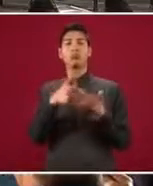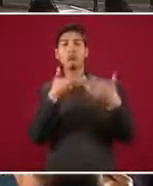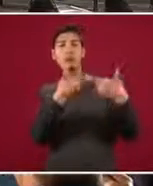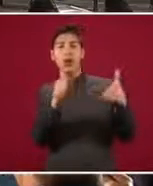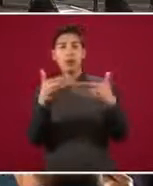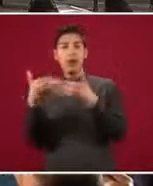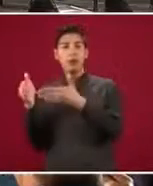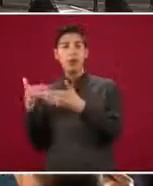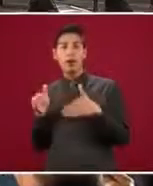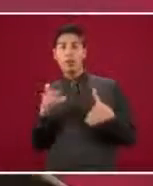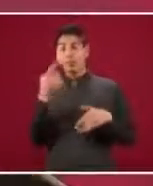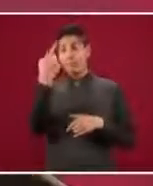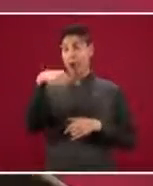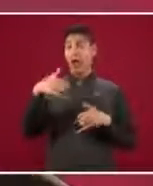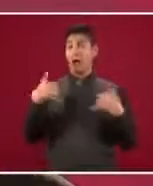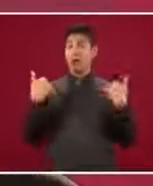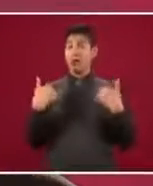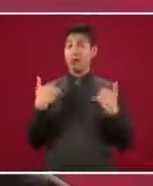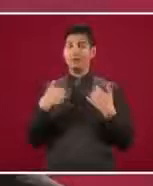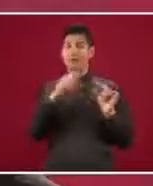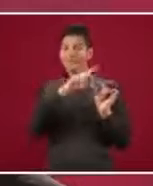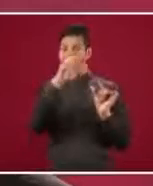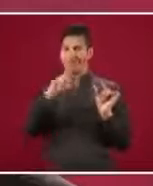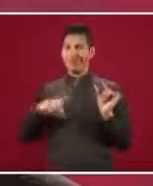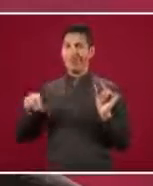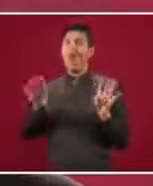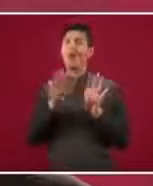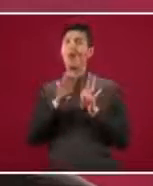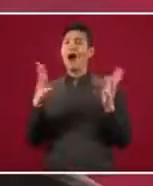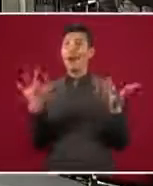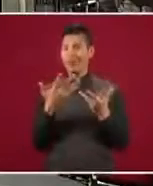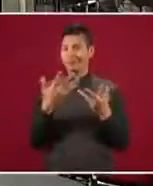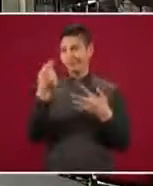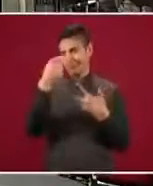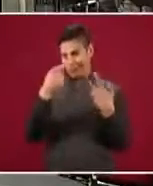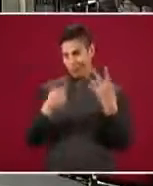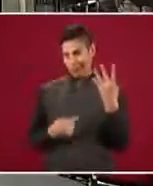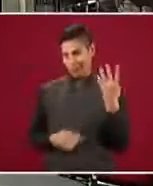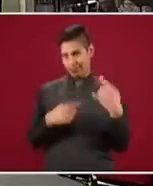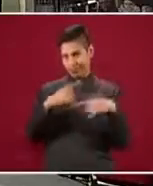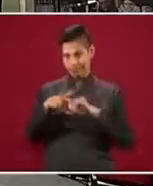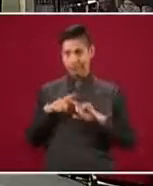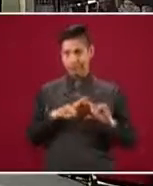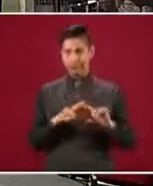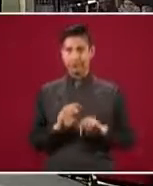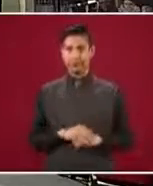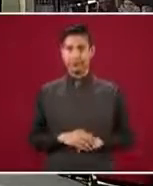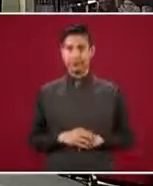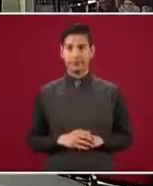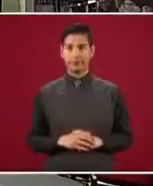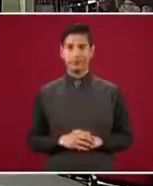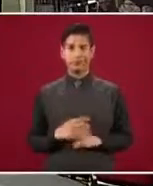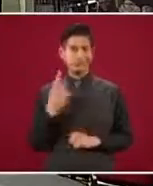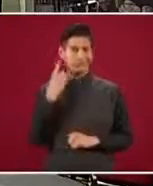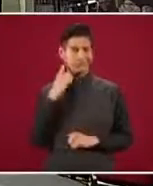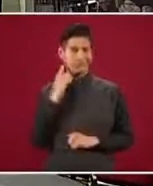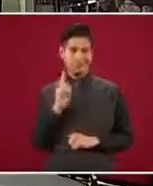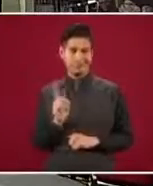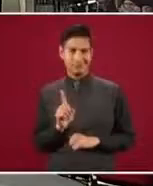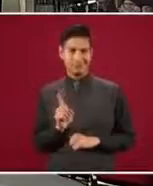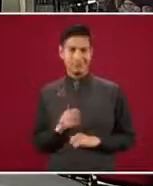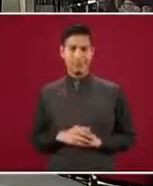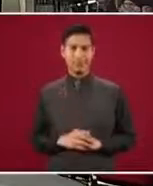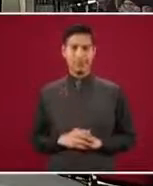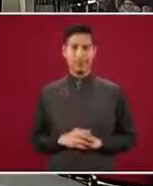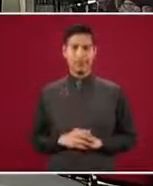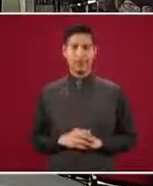para jóvenes en todo el país a través de estas acciones sociales. Pero también sobre los albergues de